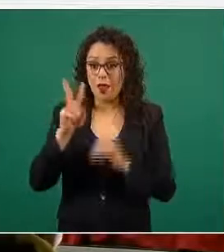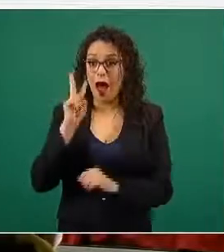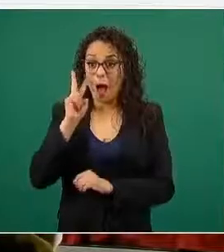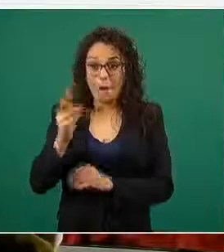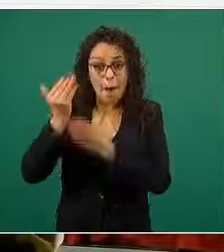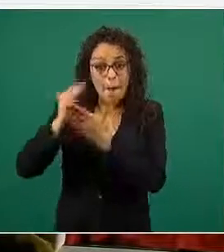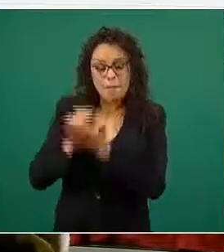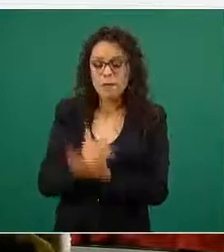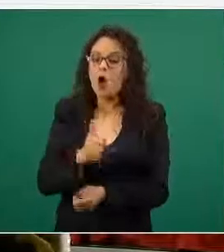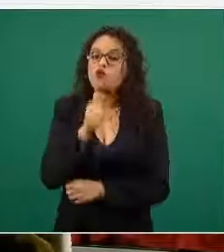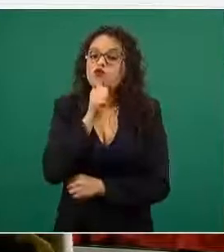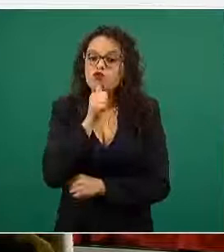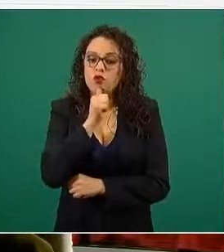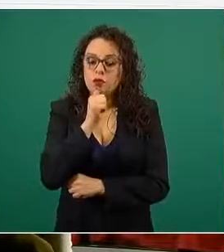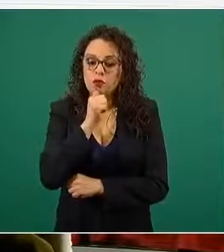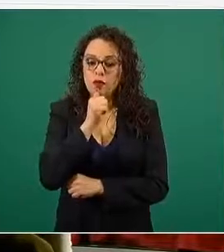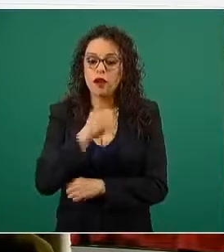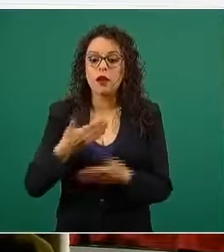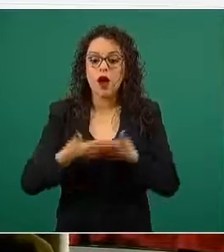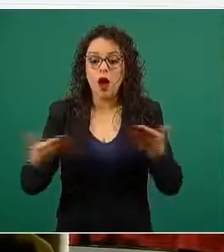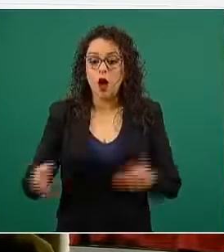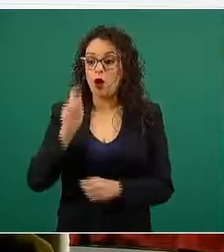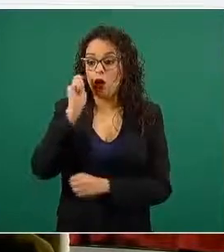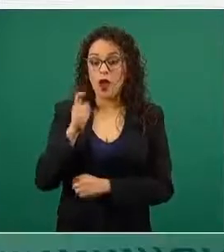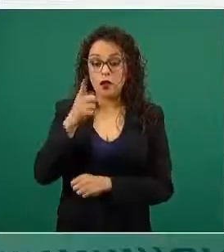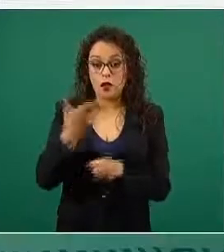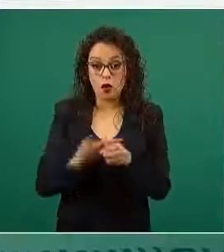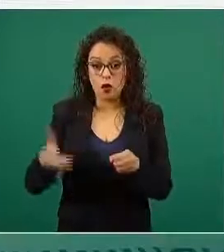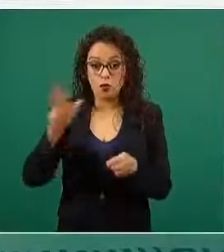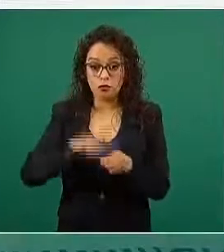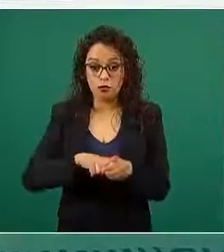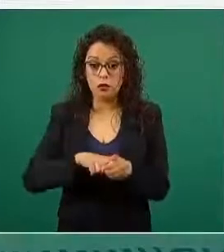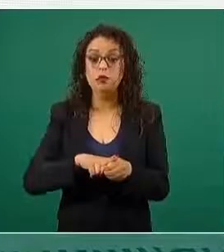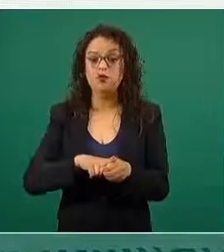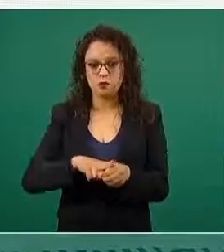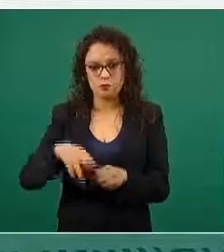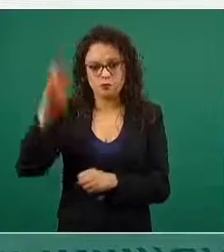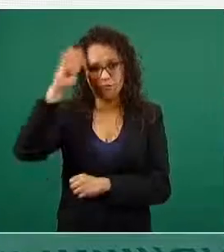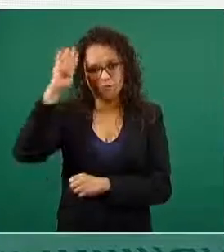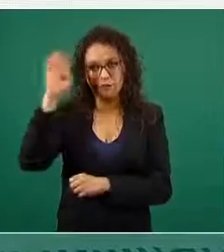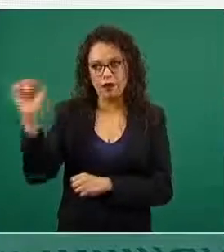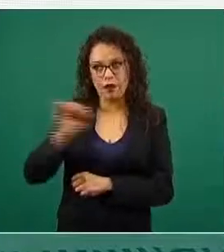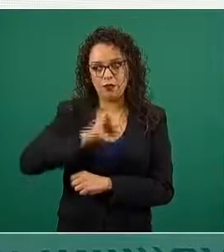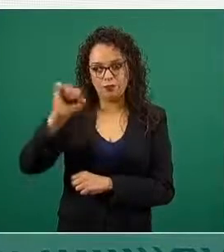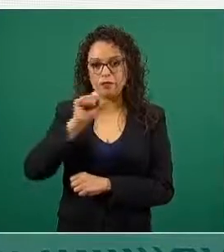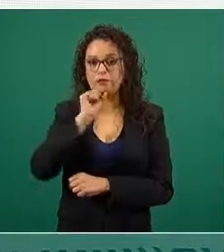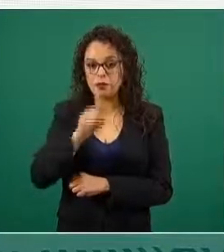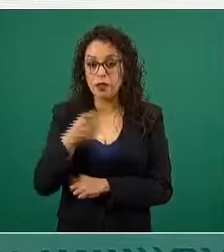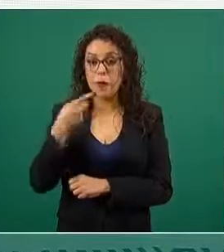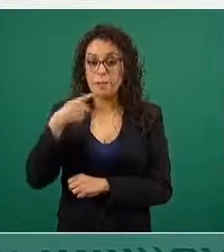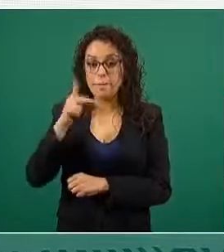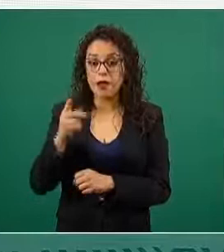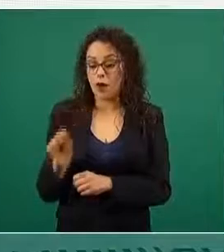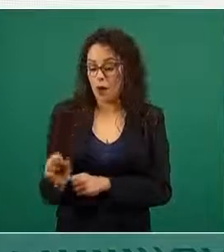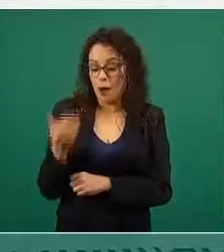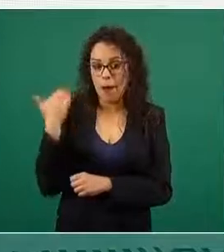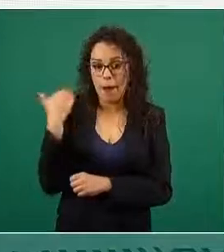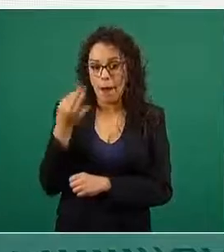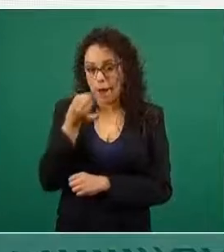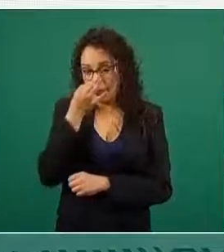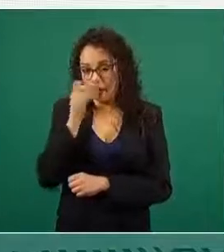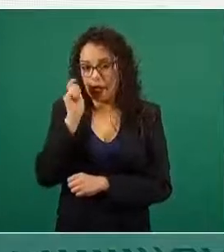su hospitalización, tendencia rápida a la ocupación hospitalaria con una reserva hospitalaria menor, apenas